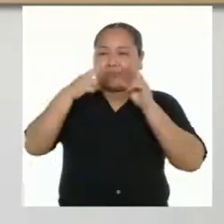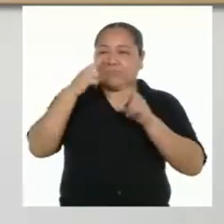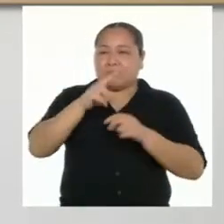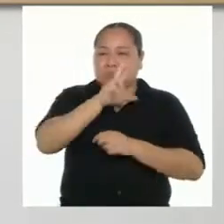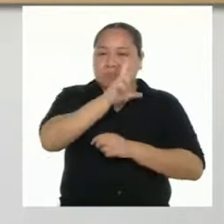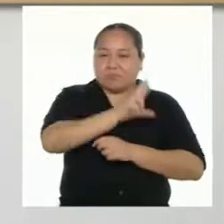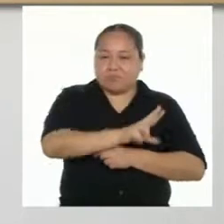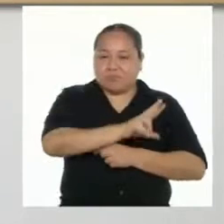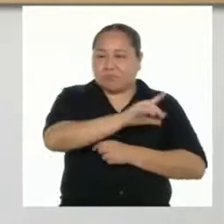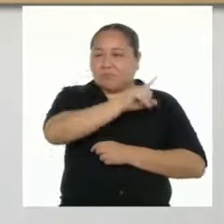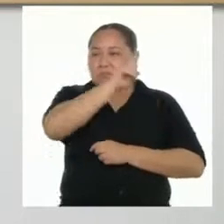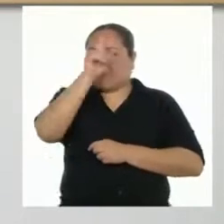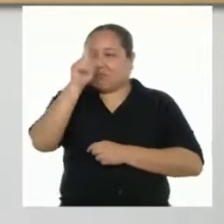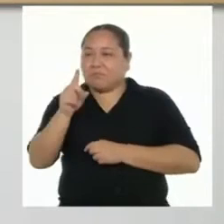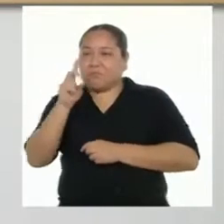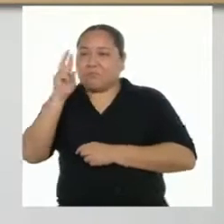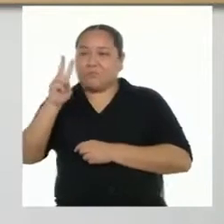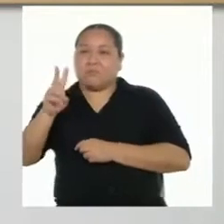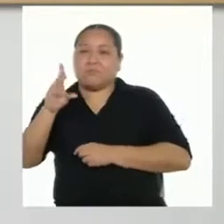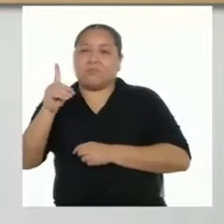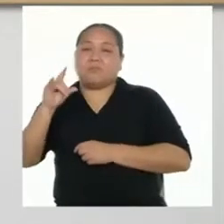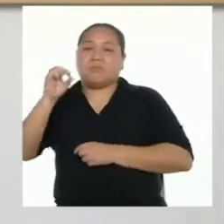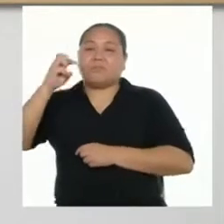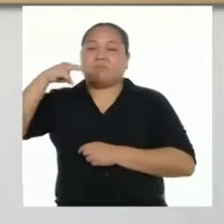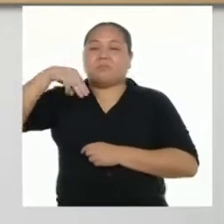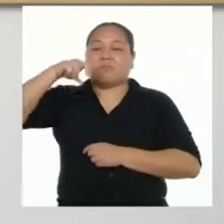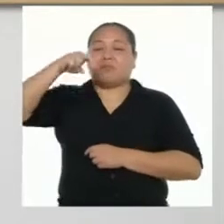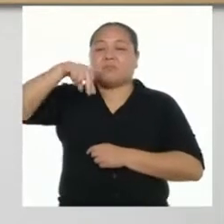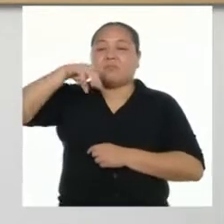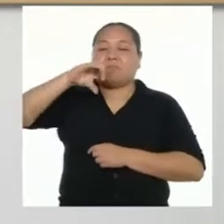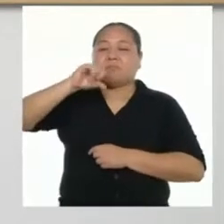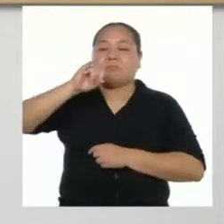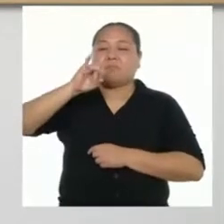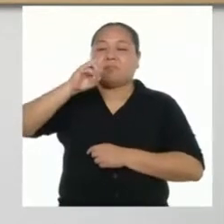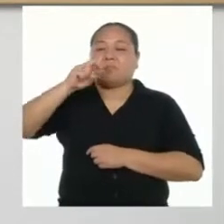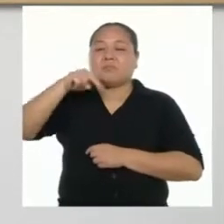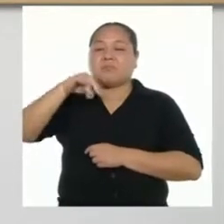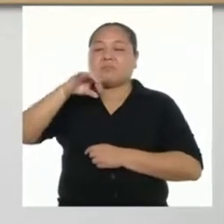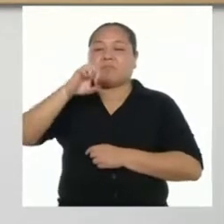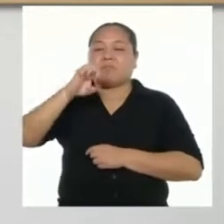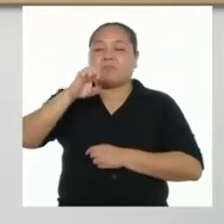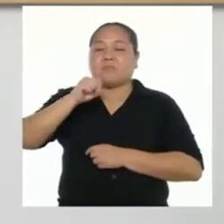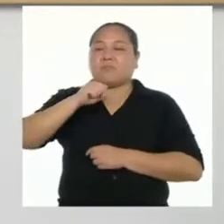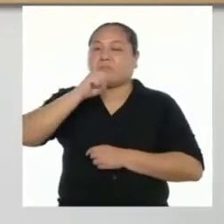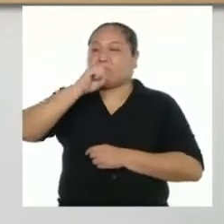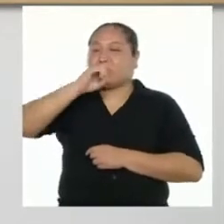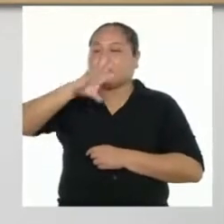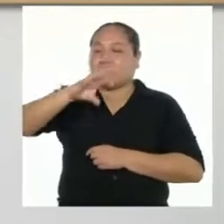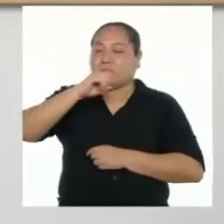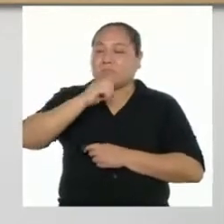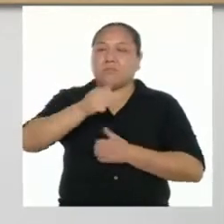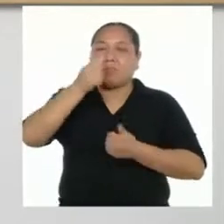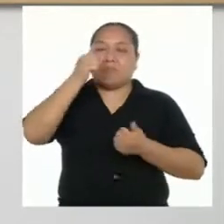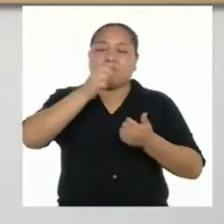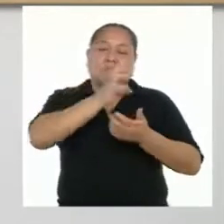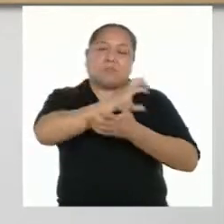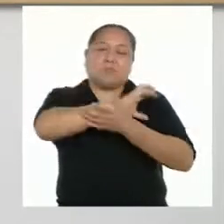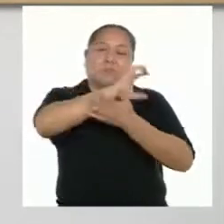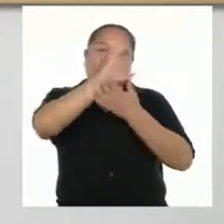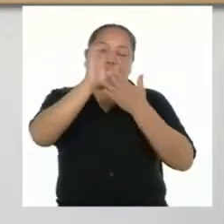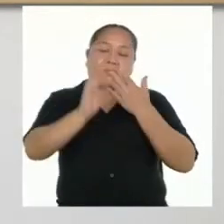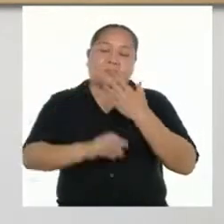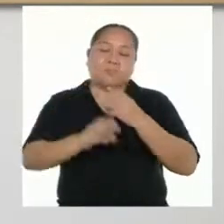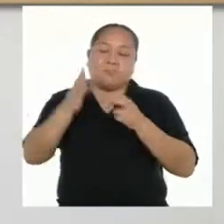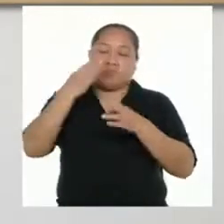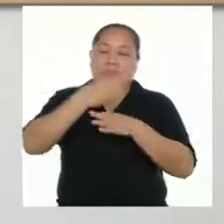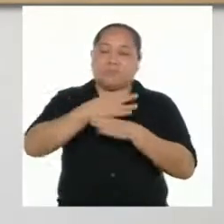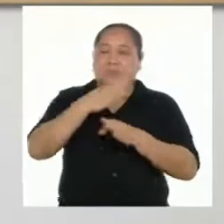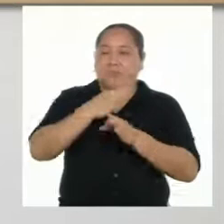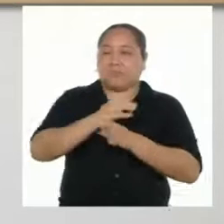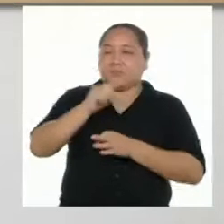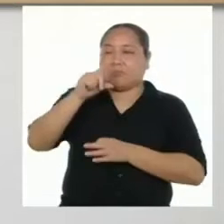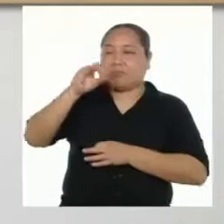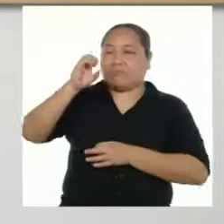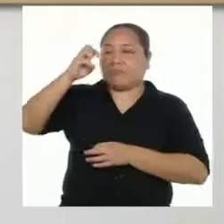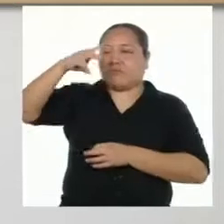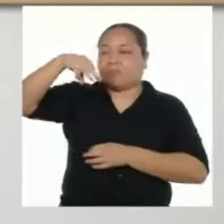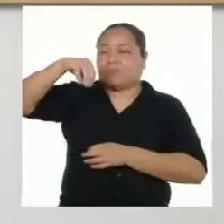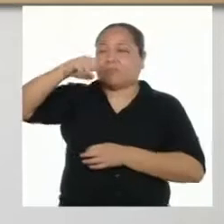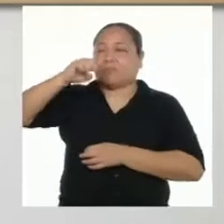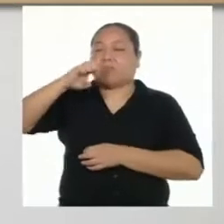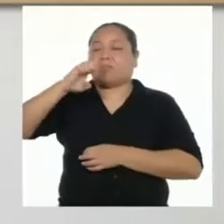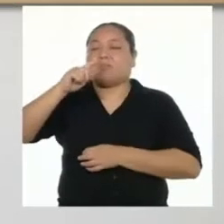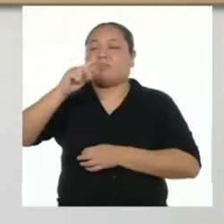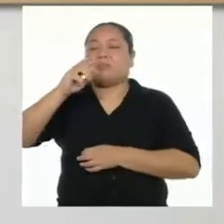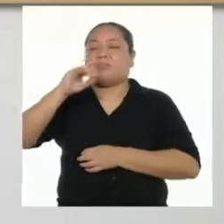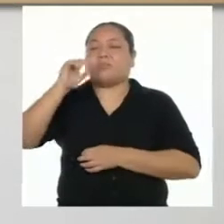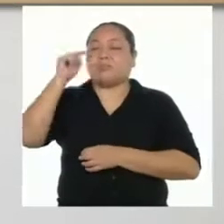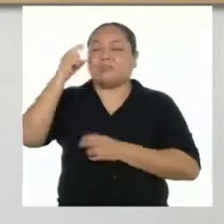de 3 a 2 dimensiones, podemos relacionar las propiedades de las figuras geométricas, lo que es muy importante para resolver